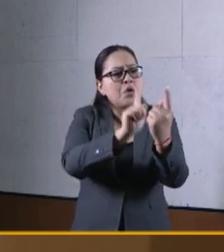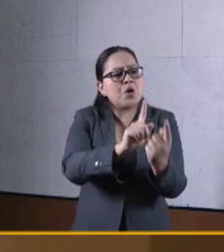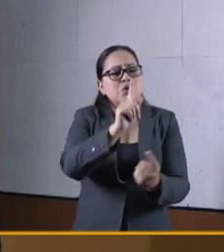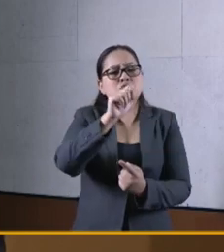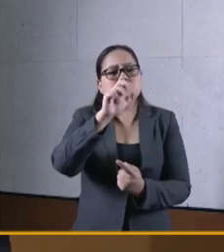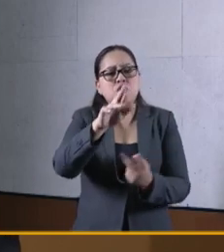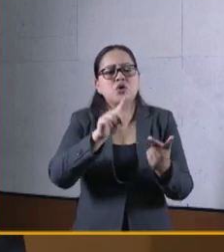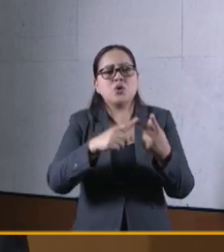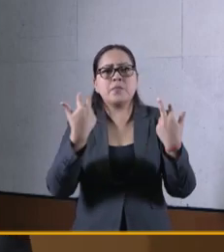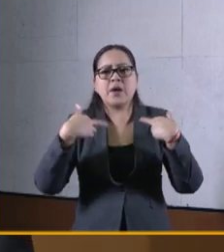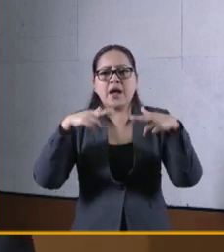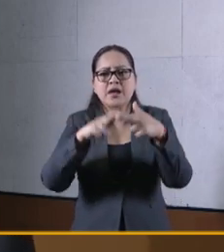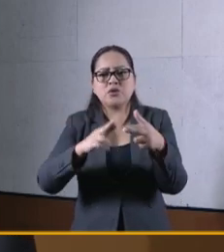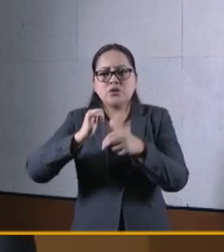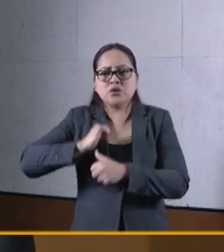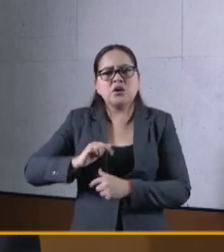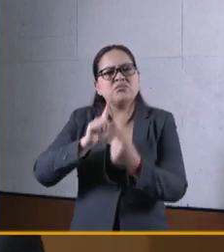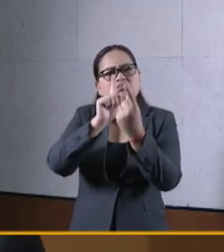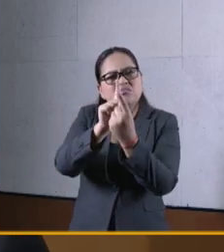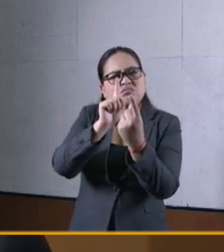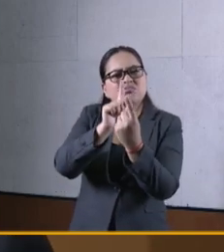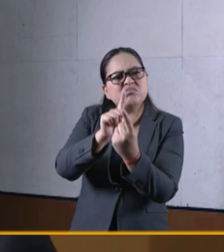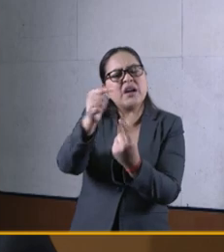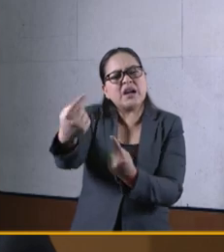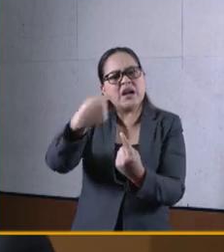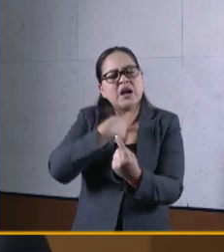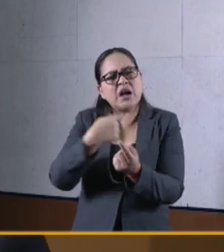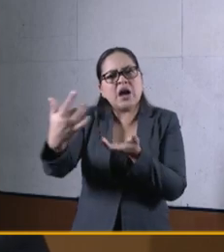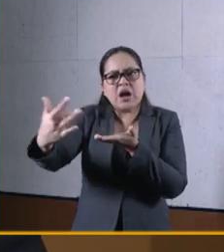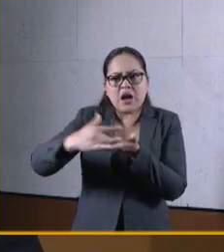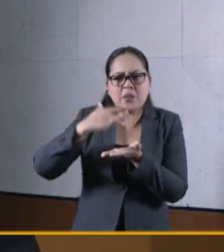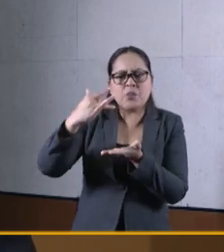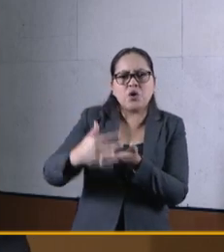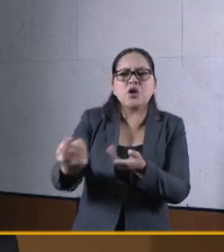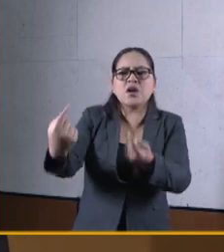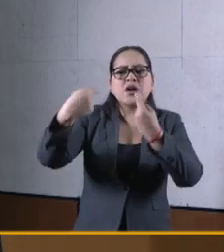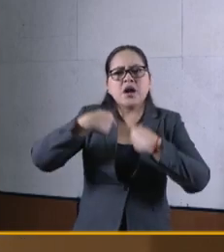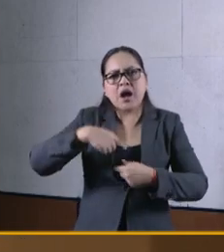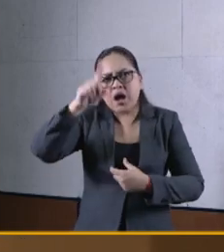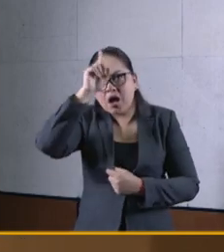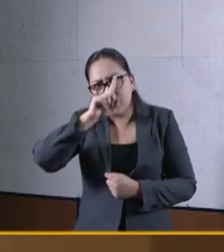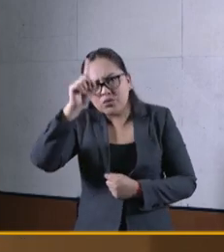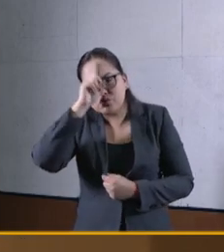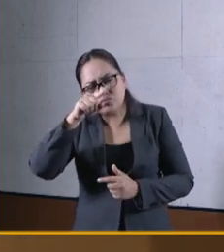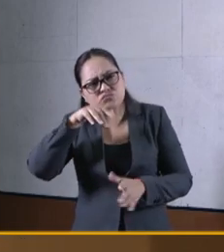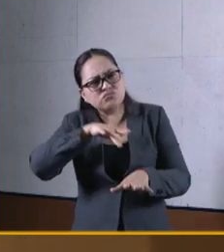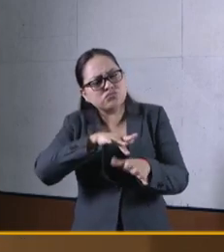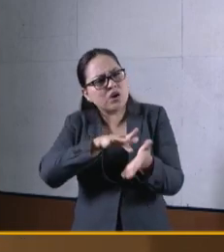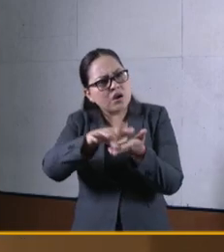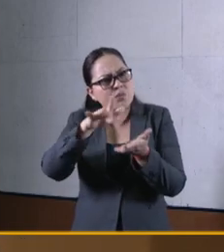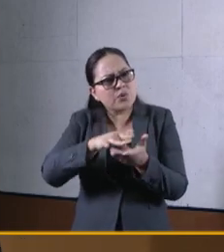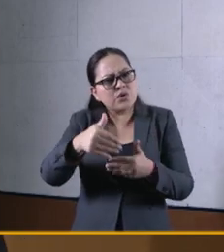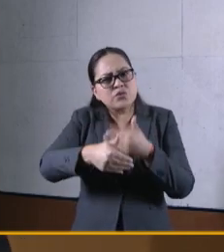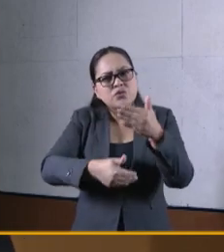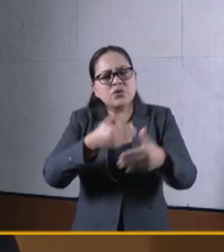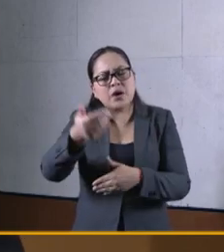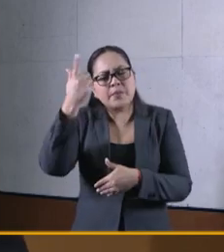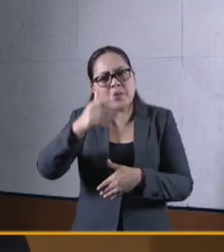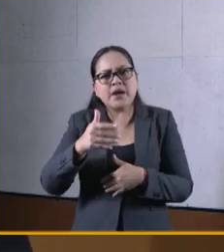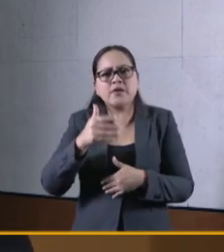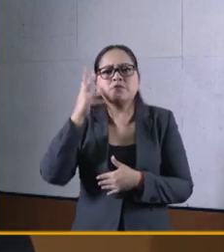maestros y autoridades permítanos aconsejarles y orientarlos en su mejor